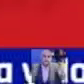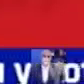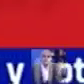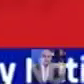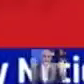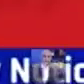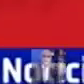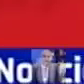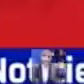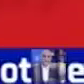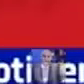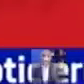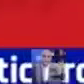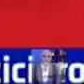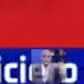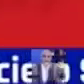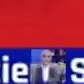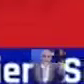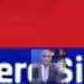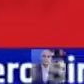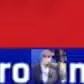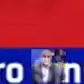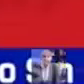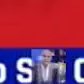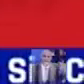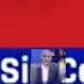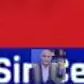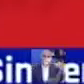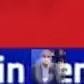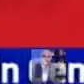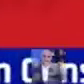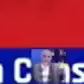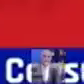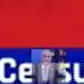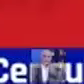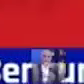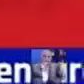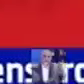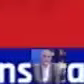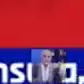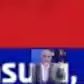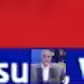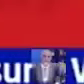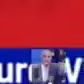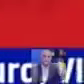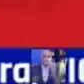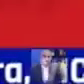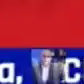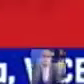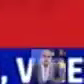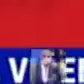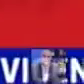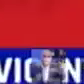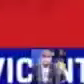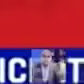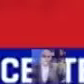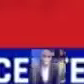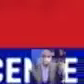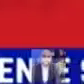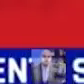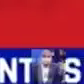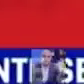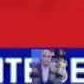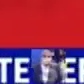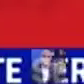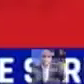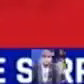secretario particular de López Obrador resultaron beneficiados con cargos públicos en el gobierno federal. Una investigación de Latinos y Mexicanos contra